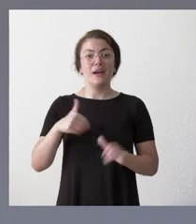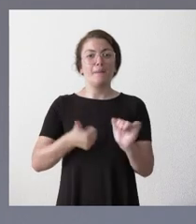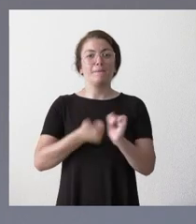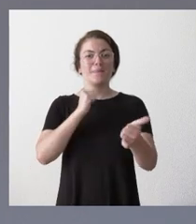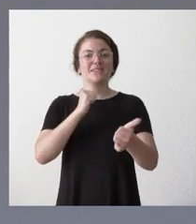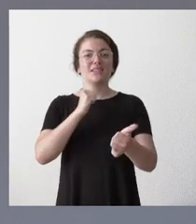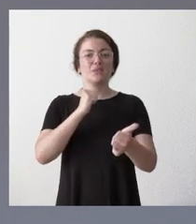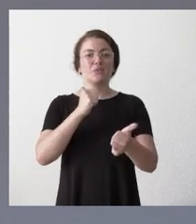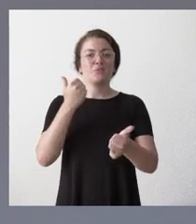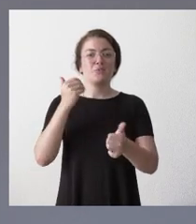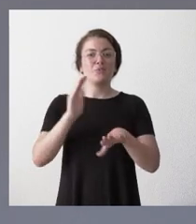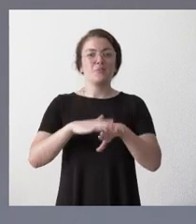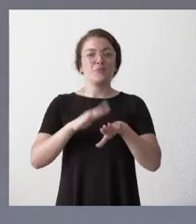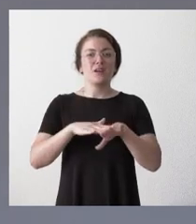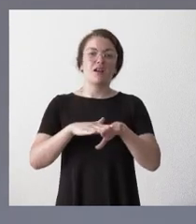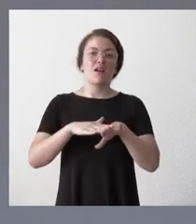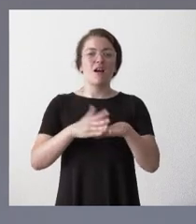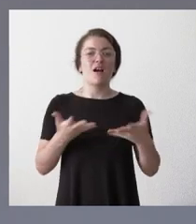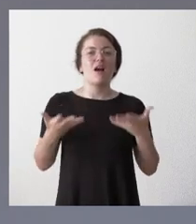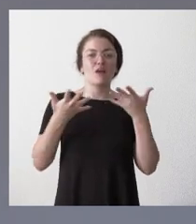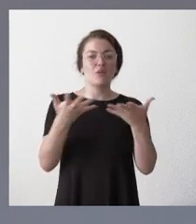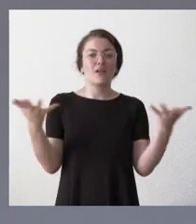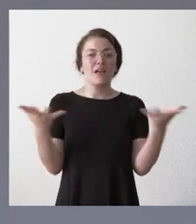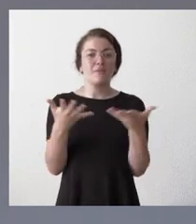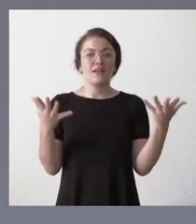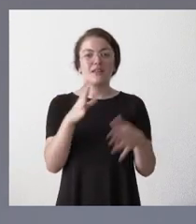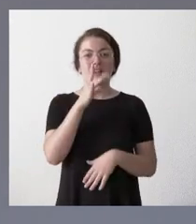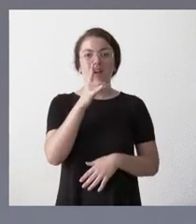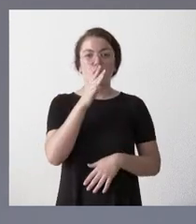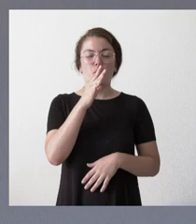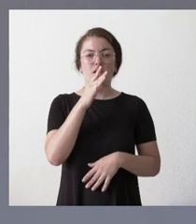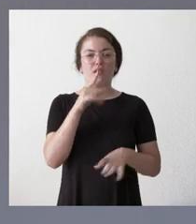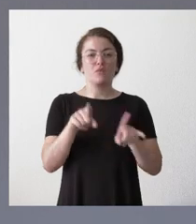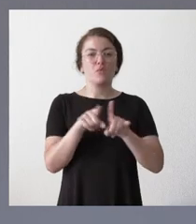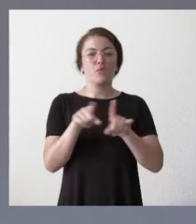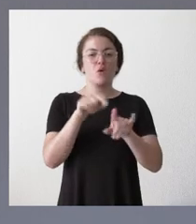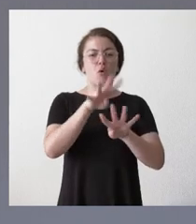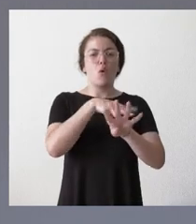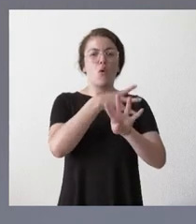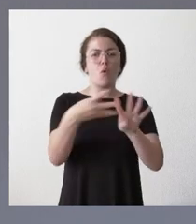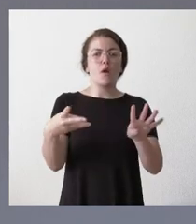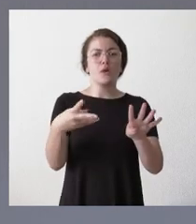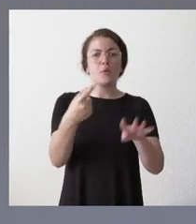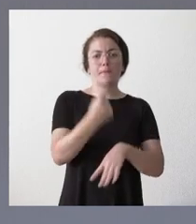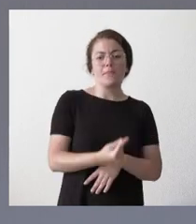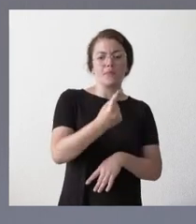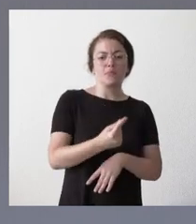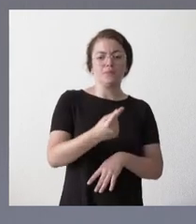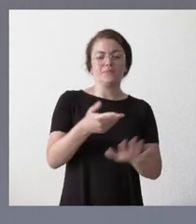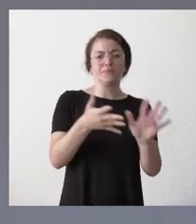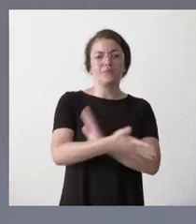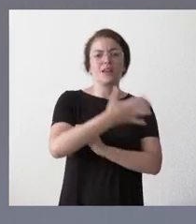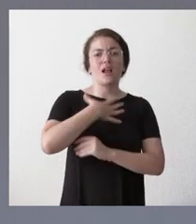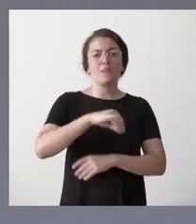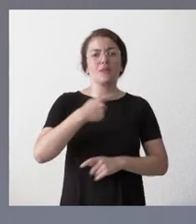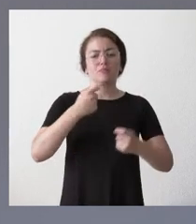ayuda de emergencia en la base más baja, en los tramos horarios más bajos, en los mínimos, incrementarla hasta